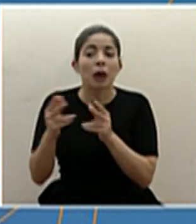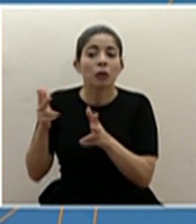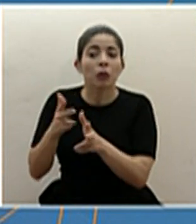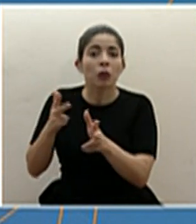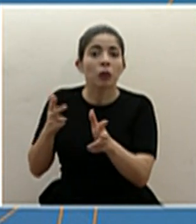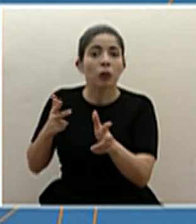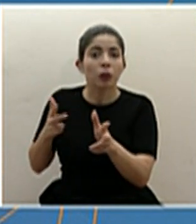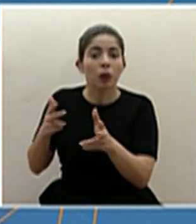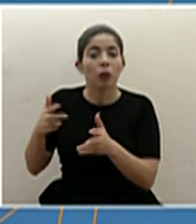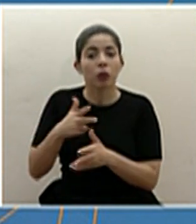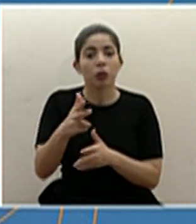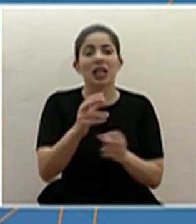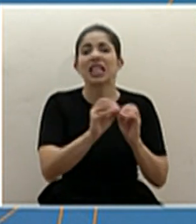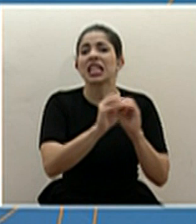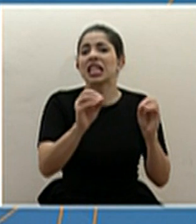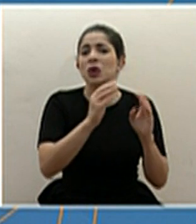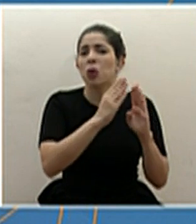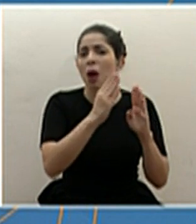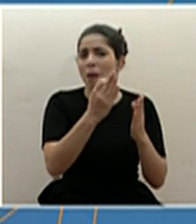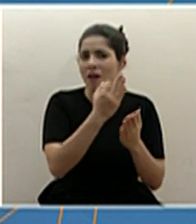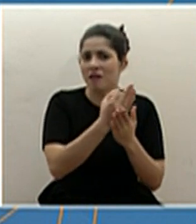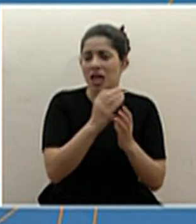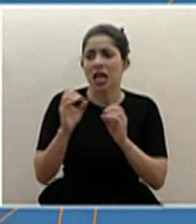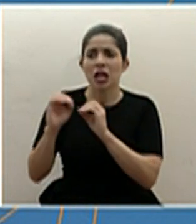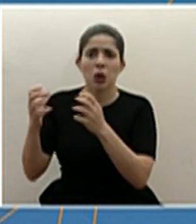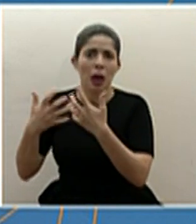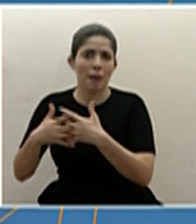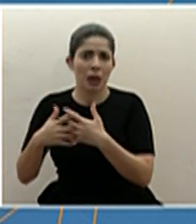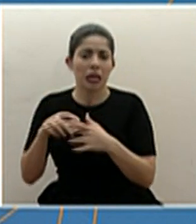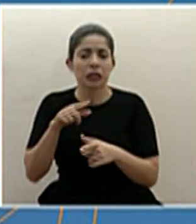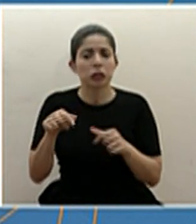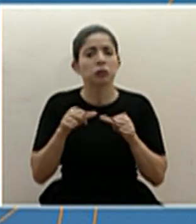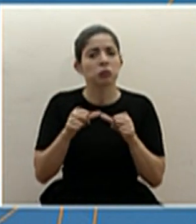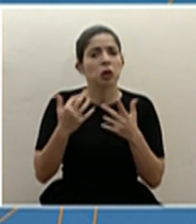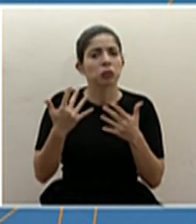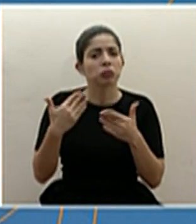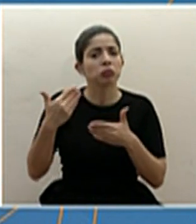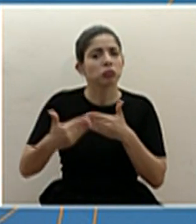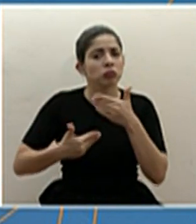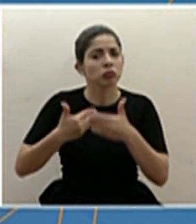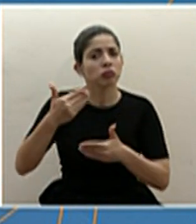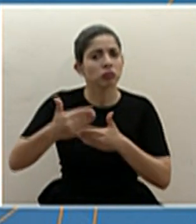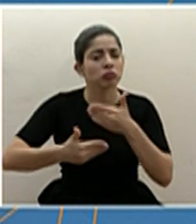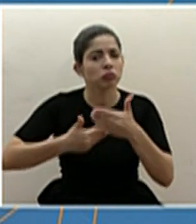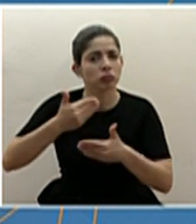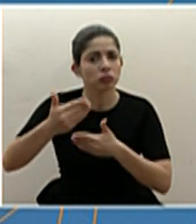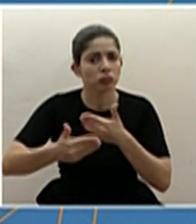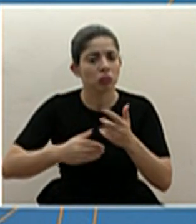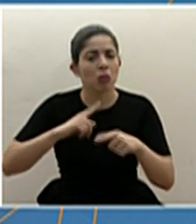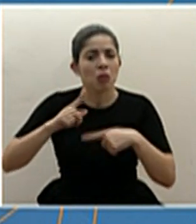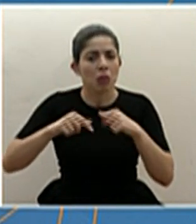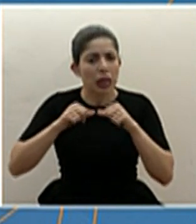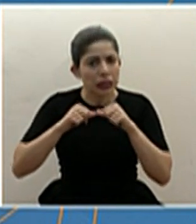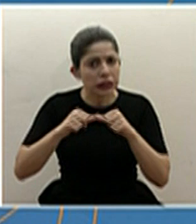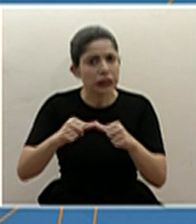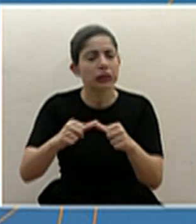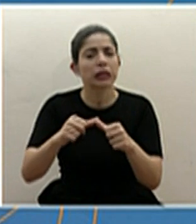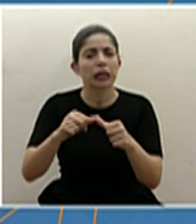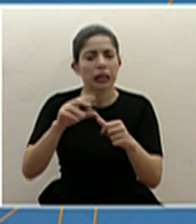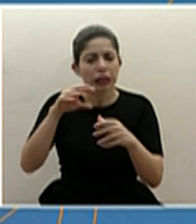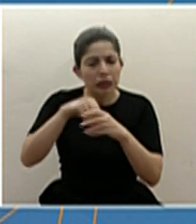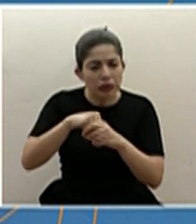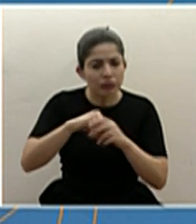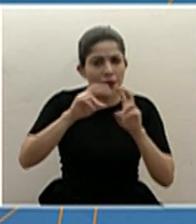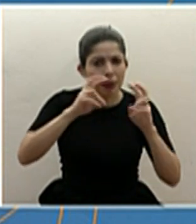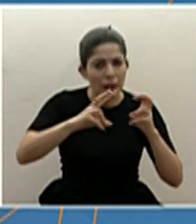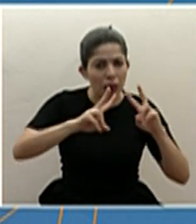para almacén fiscal, 0 para empresa. Esta es una operación que vamos a continuar desarrollando, que vamos a estar seguir involucrándonos en el